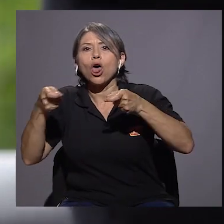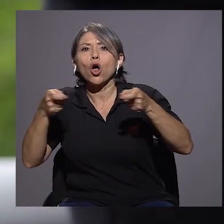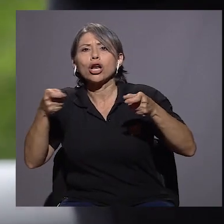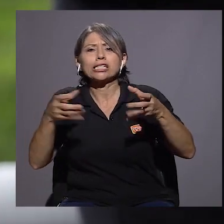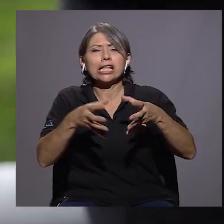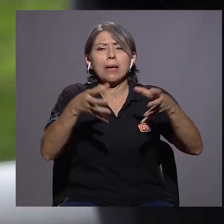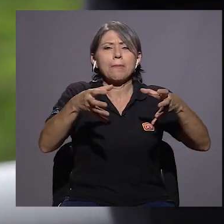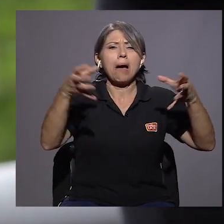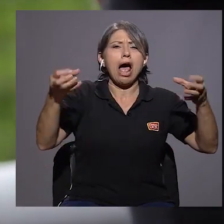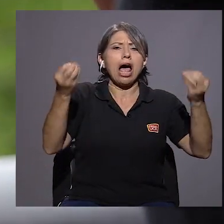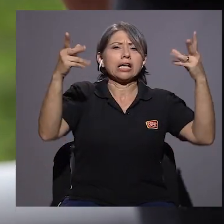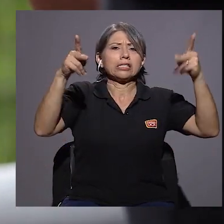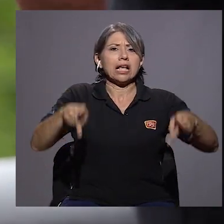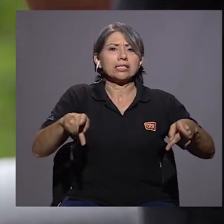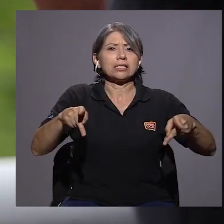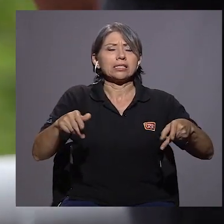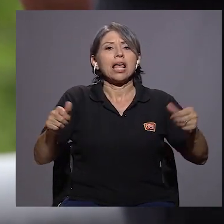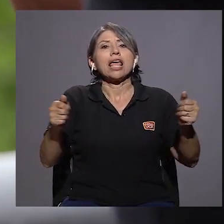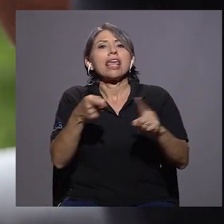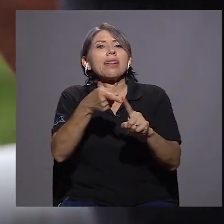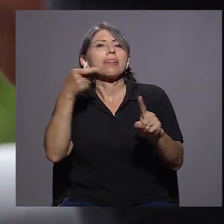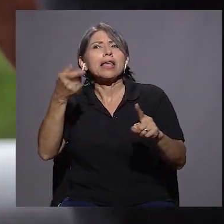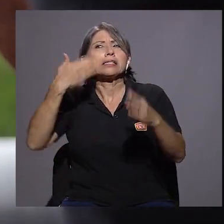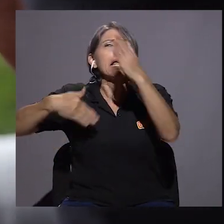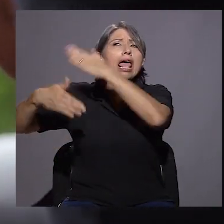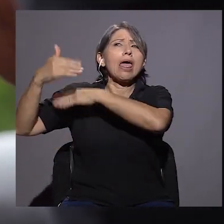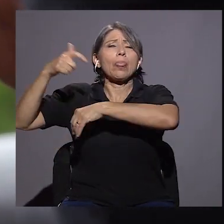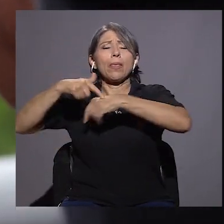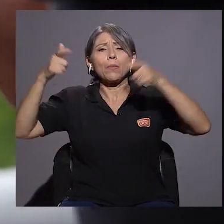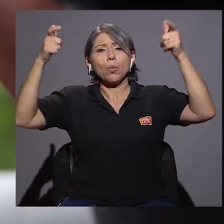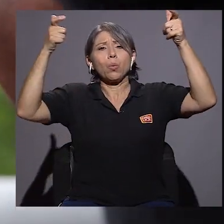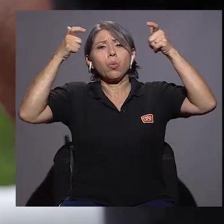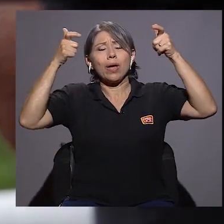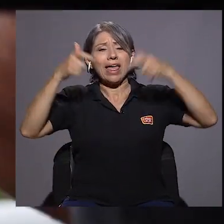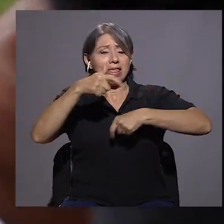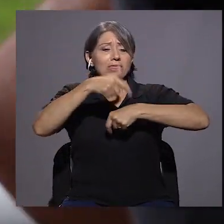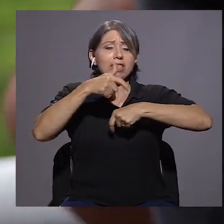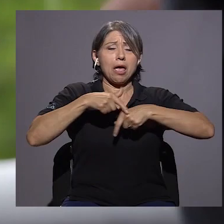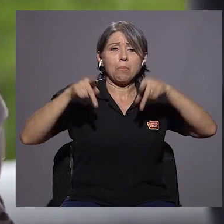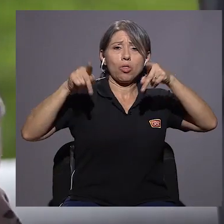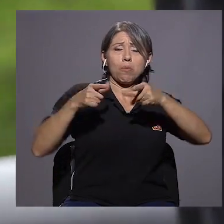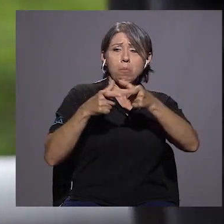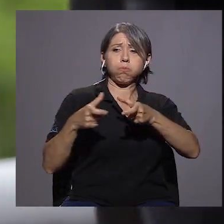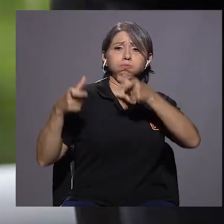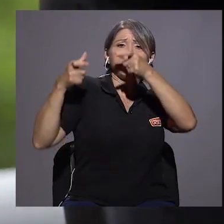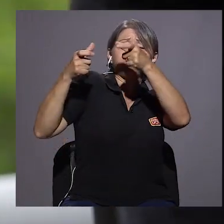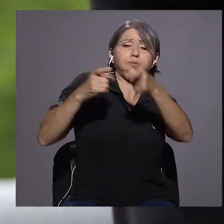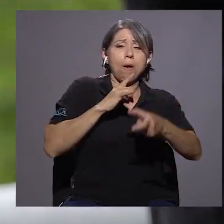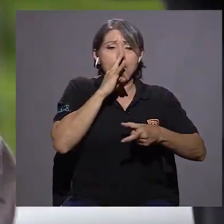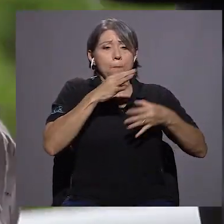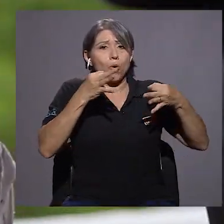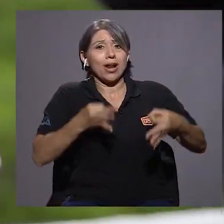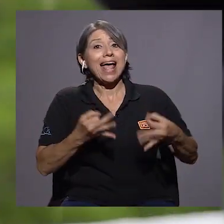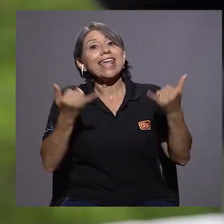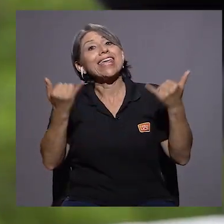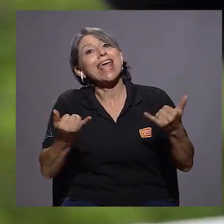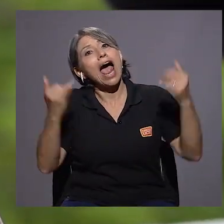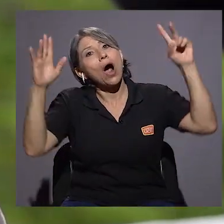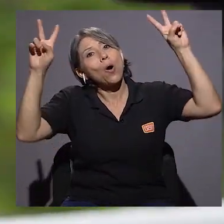manipuladores de masas, que desde la monarquía, desde la aristocracia, desde la burguesía y ahora